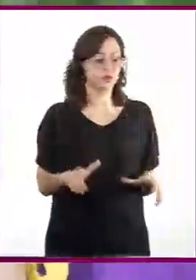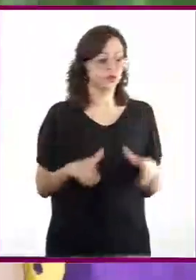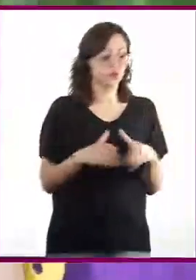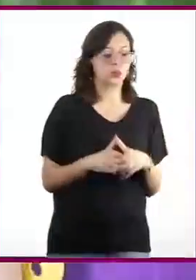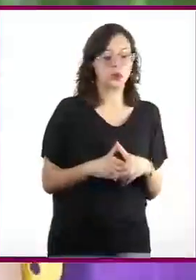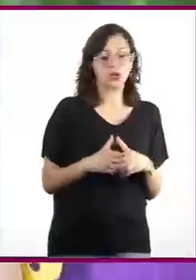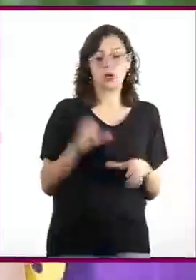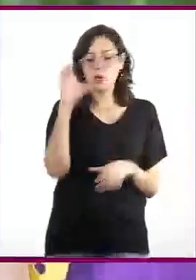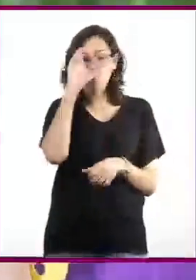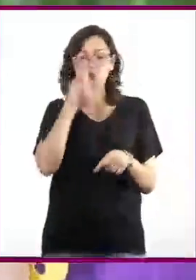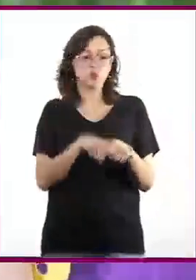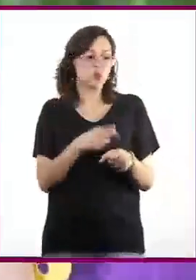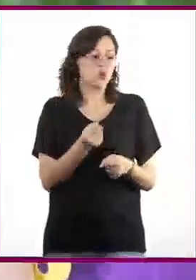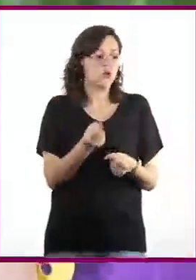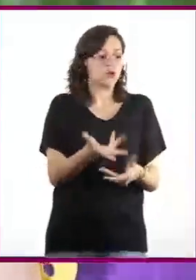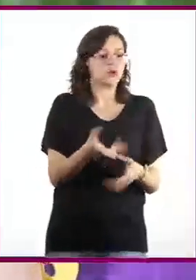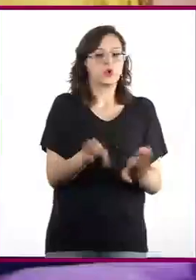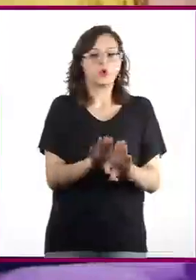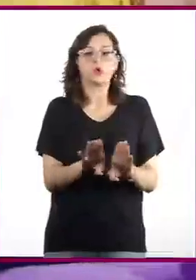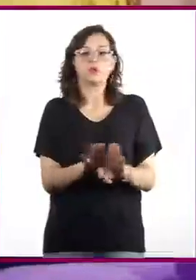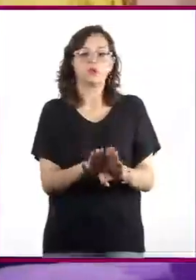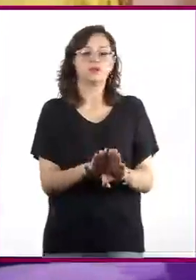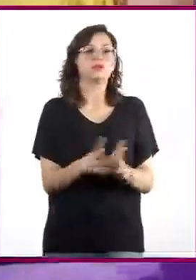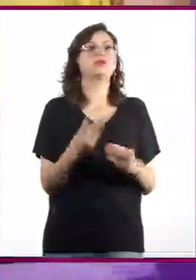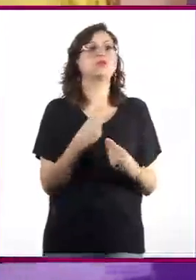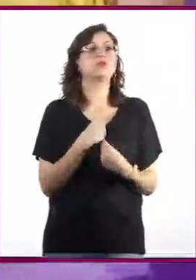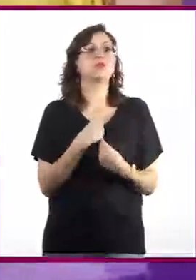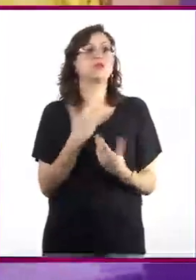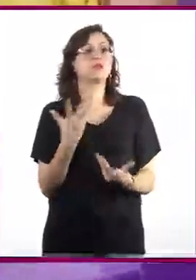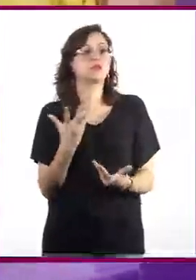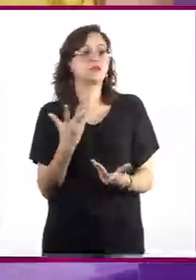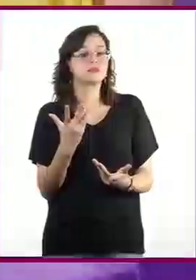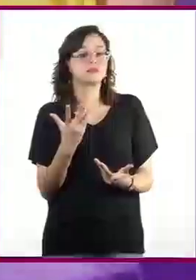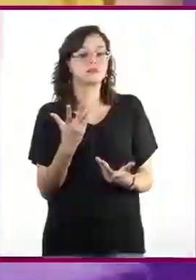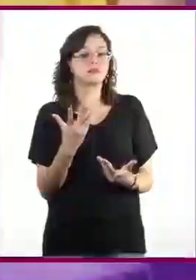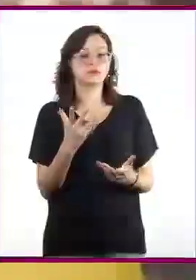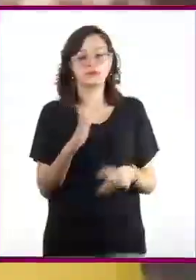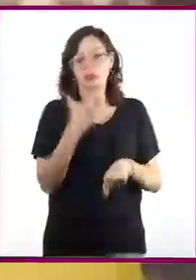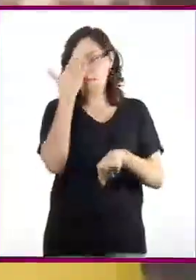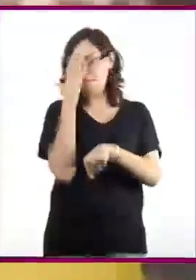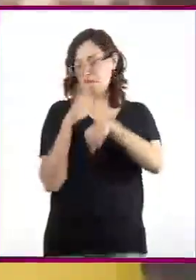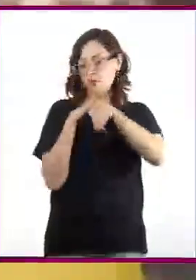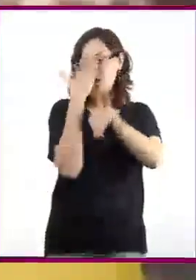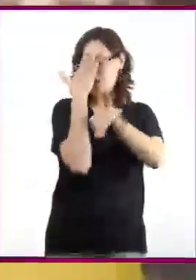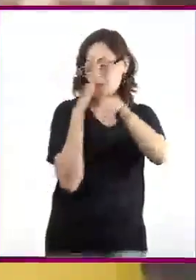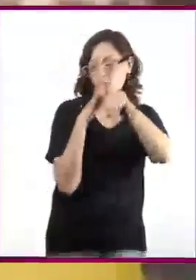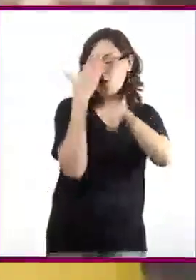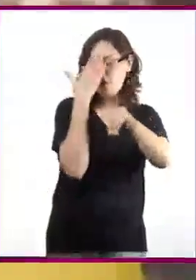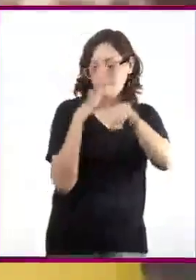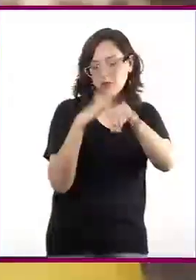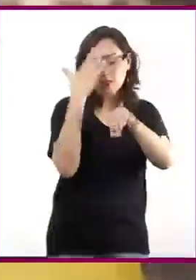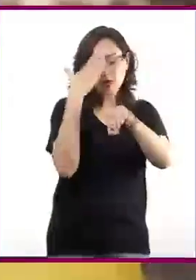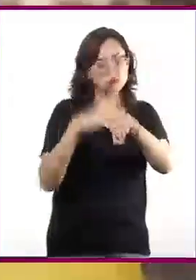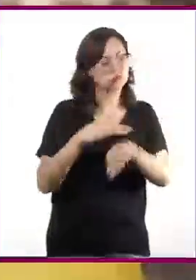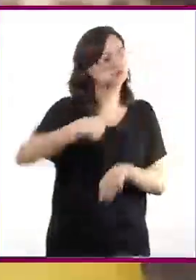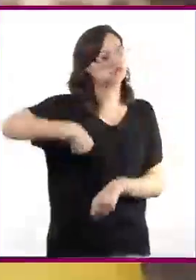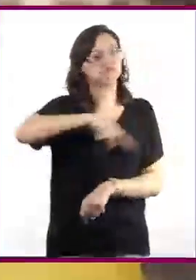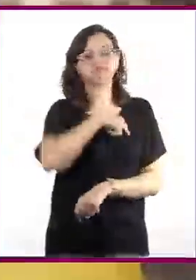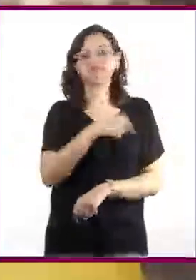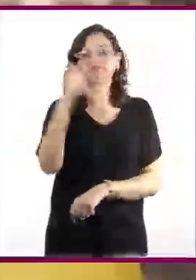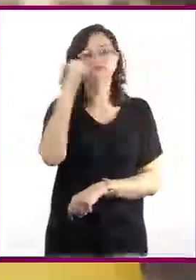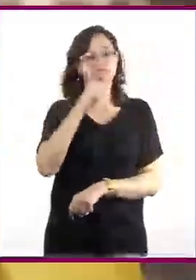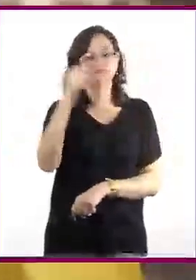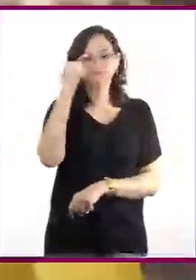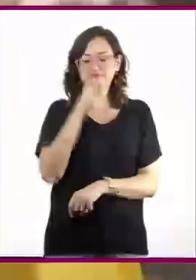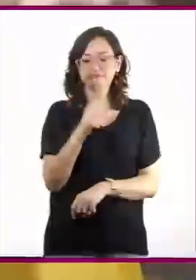país? La poesía es una especie de un disco duro que debemos nosotros siempre aprovechar